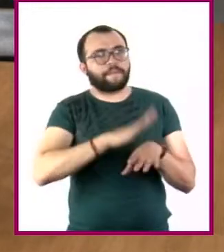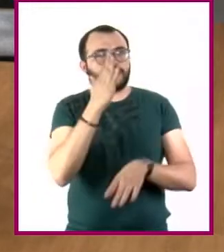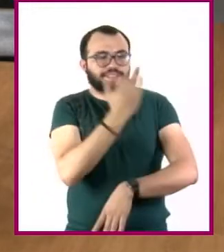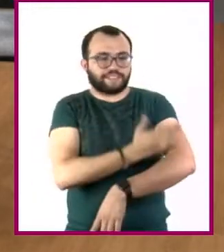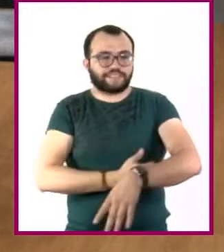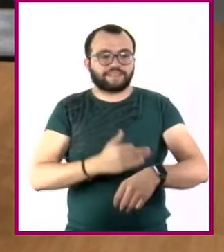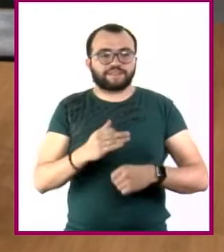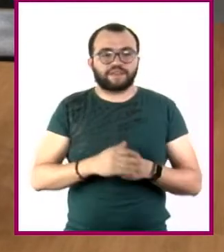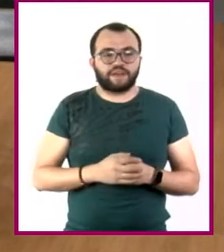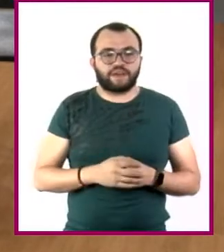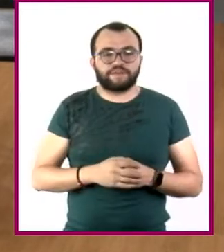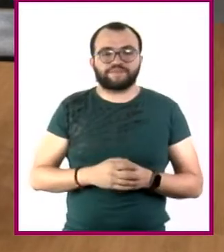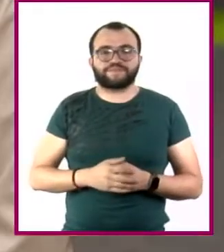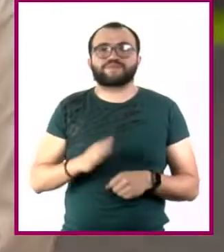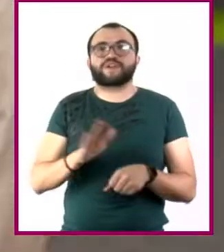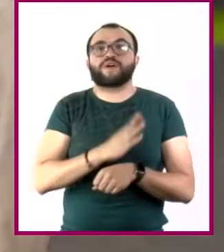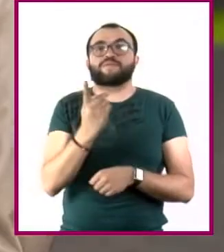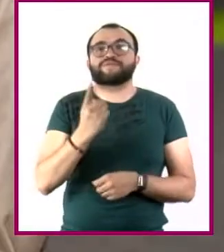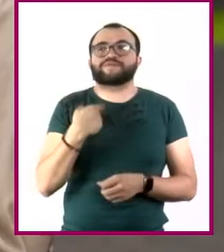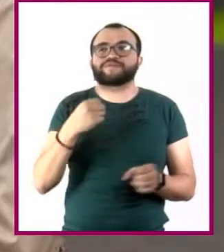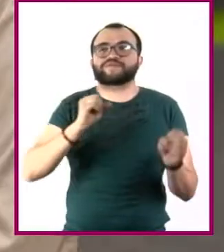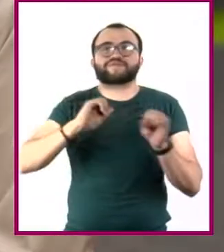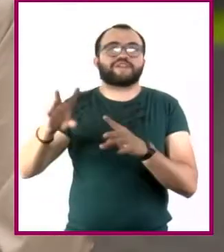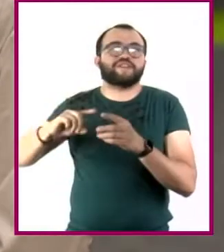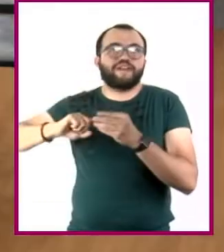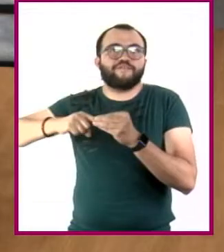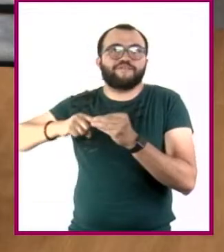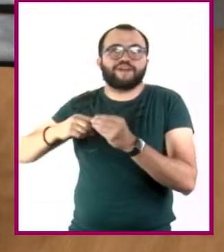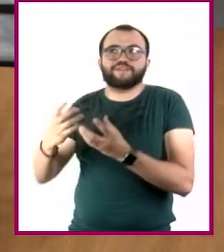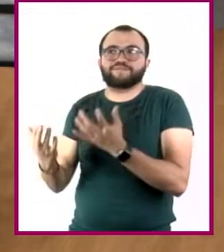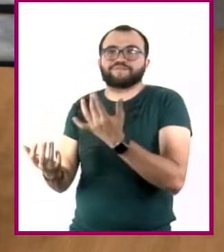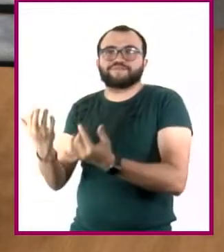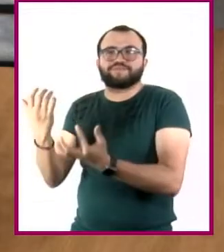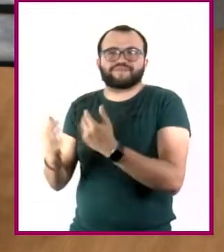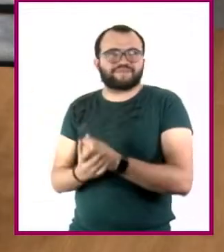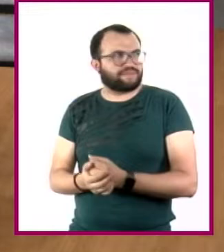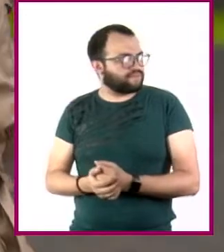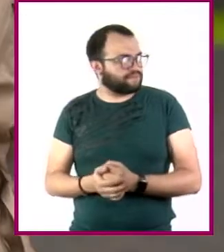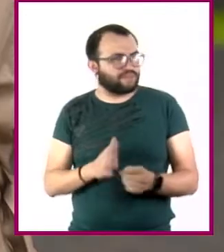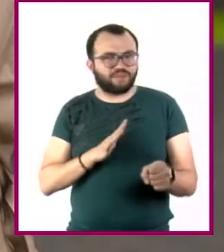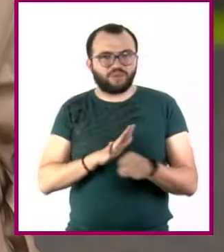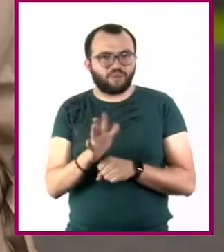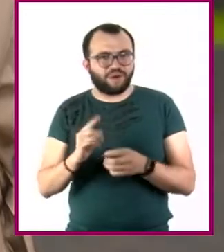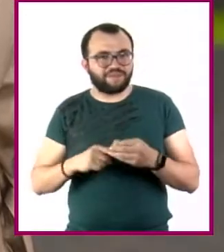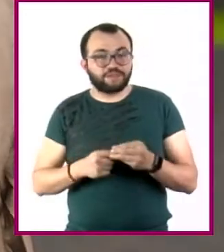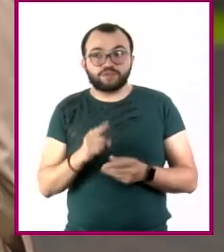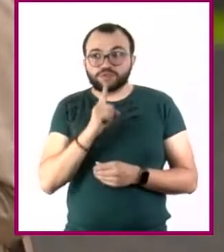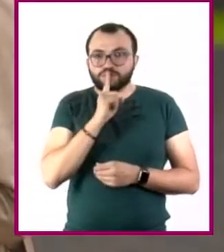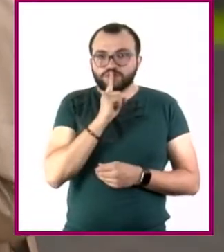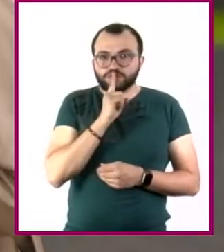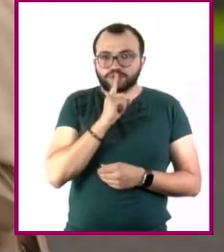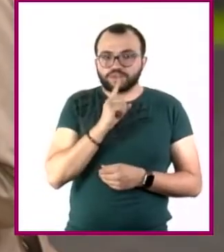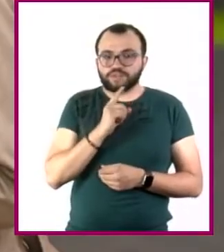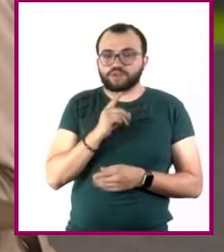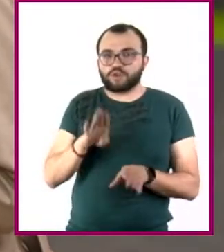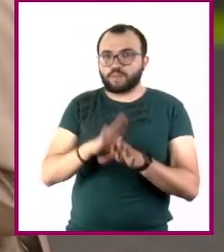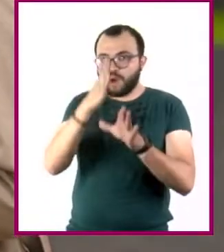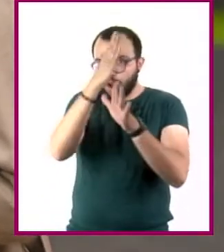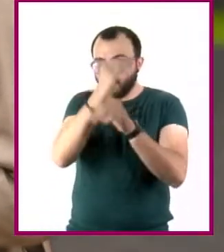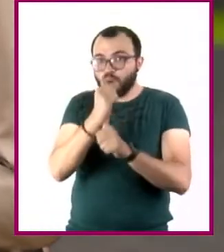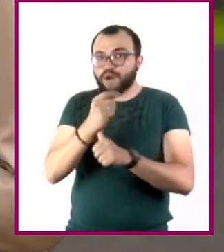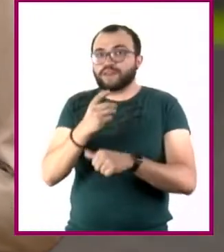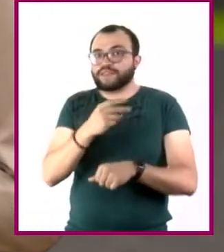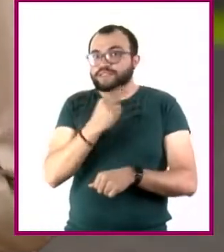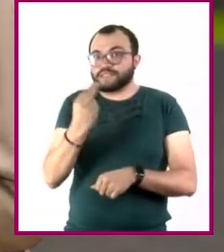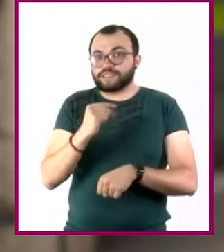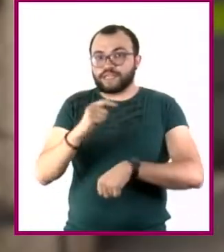que dejamos los frijoles en la lumbre. ¿Cuáles frijoles? Es una estrategia de guerra. Necesitamos tiempo para